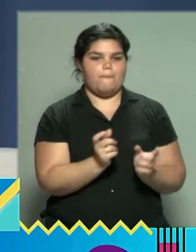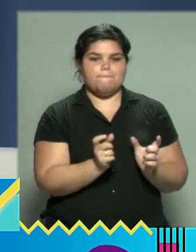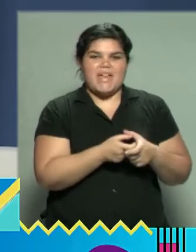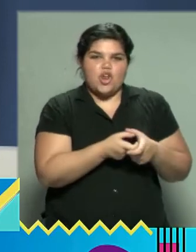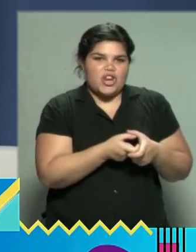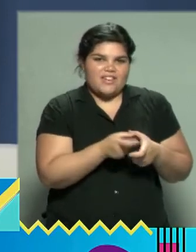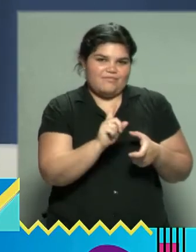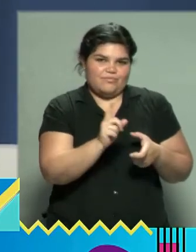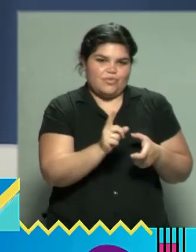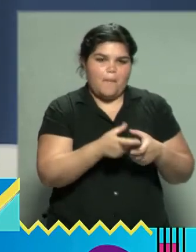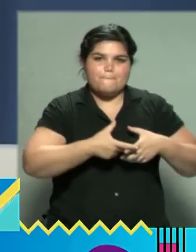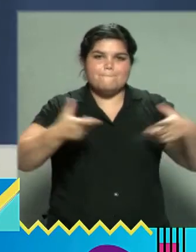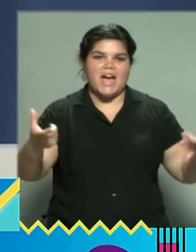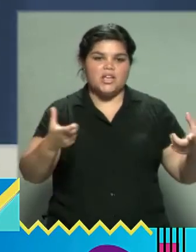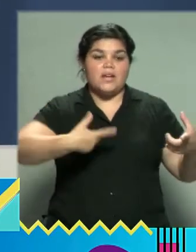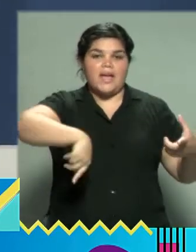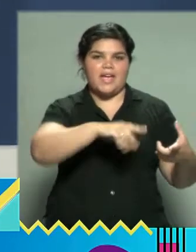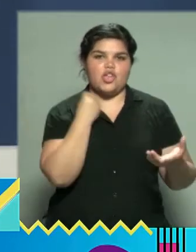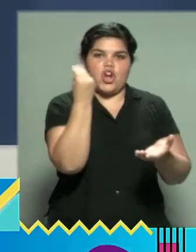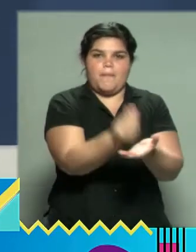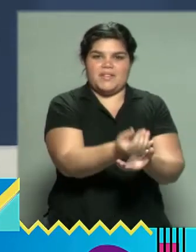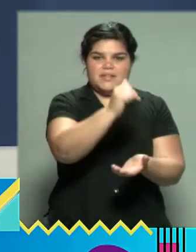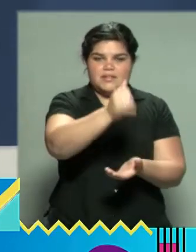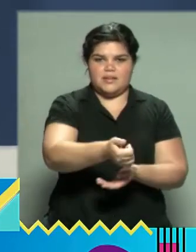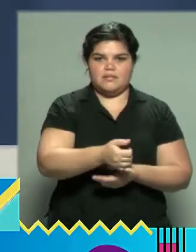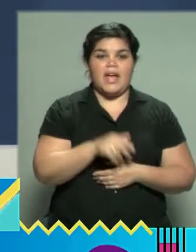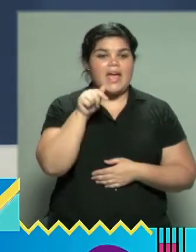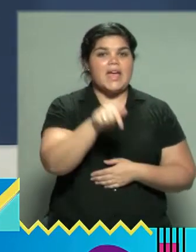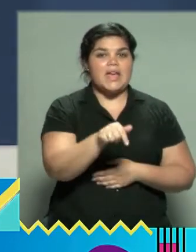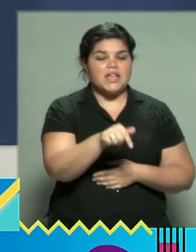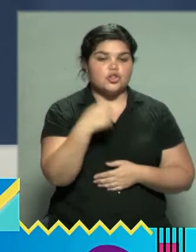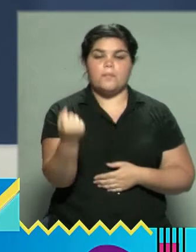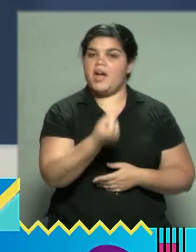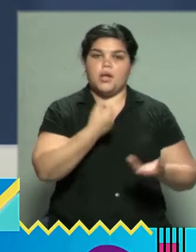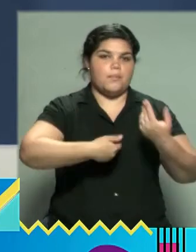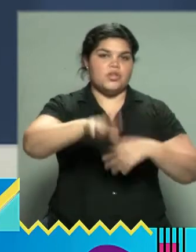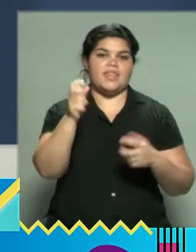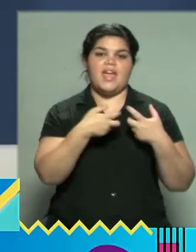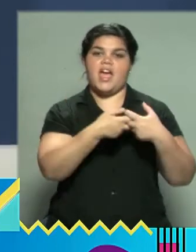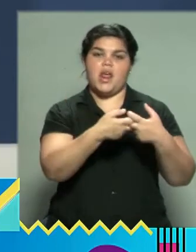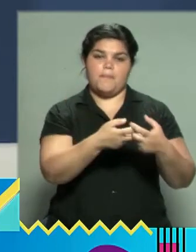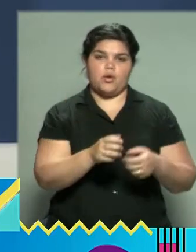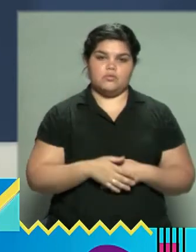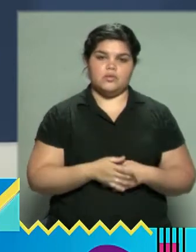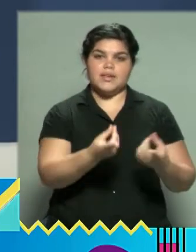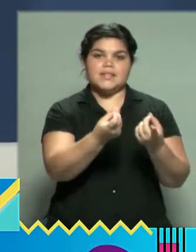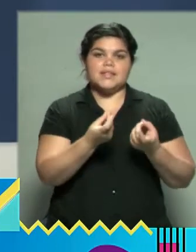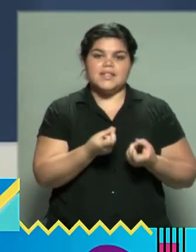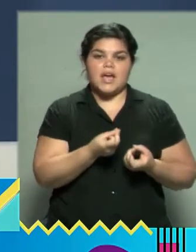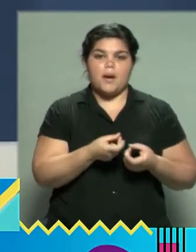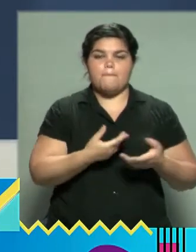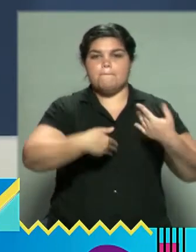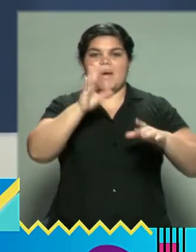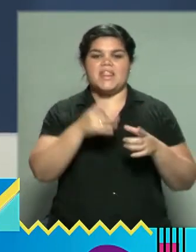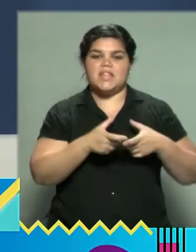sea, hoy en día se representa a la mayoría de los trabajadores y esa es la representación que debe valer, digamos, dentro de un gremio. Representar a la mayoría de los trabajadores, a la